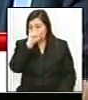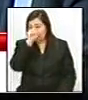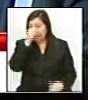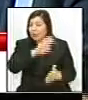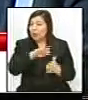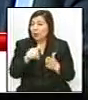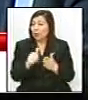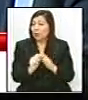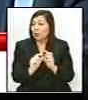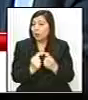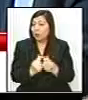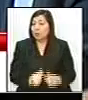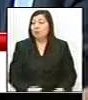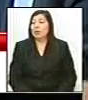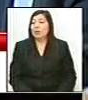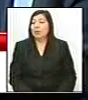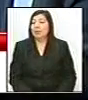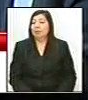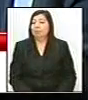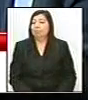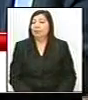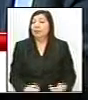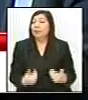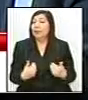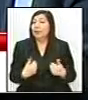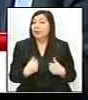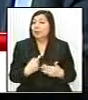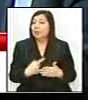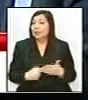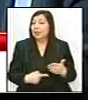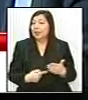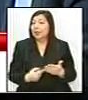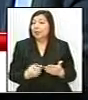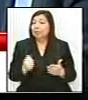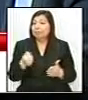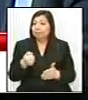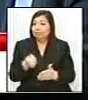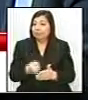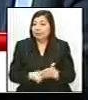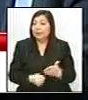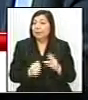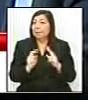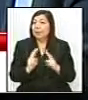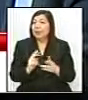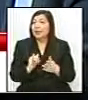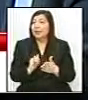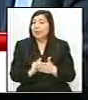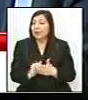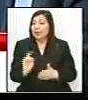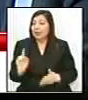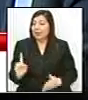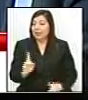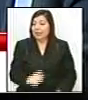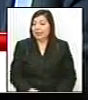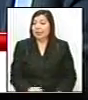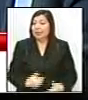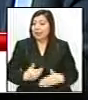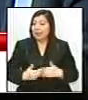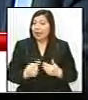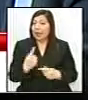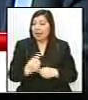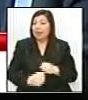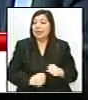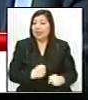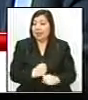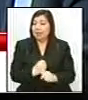los sectores y en todas las instancias debemos atacarla y ver que cada peruano pase cada año